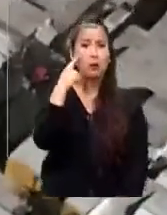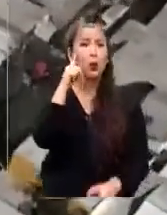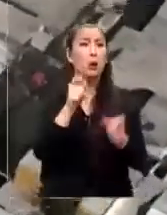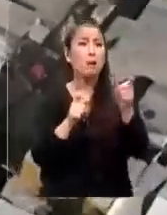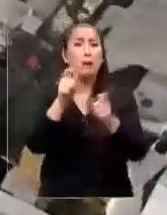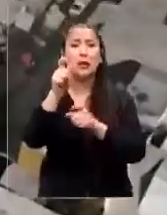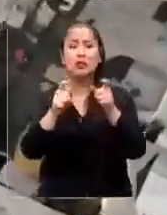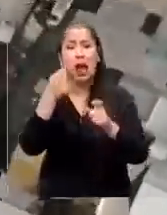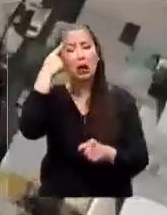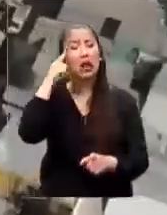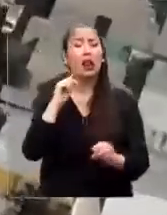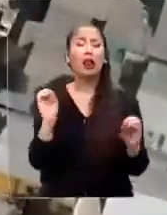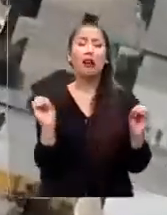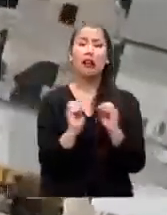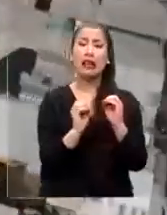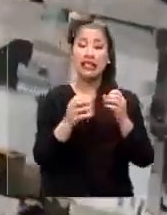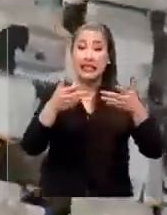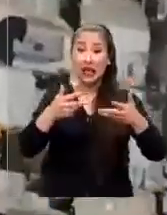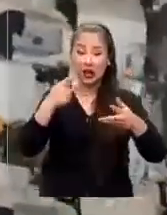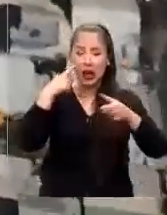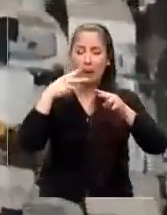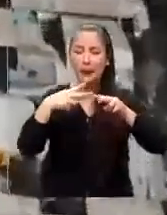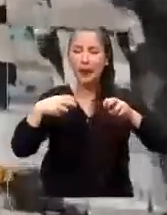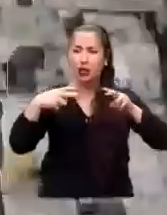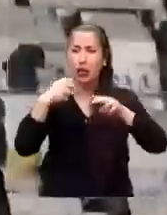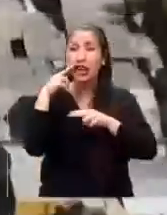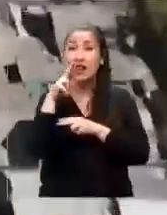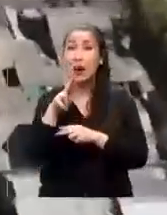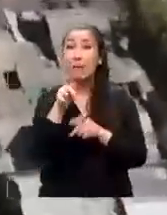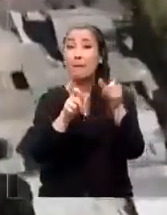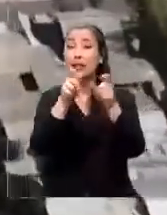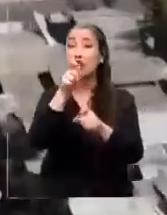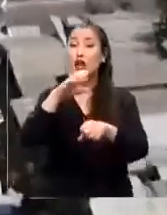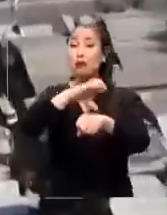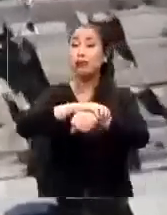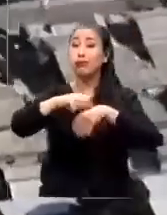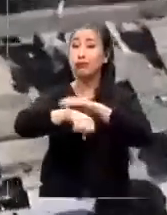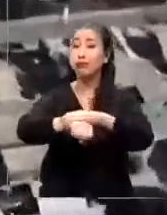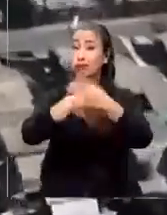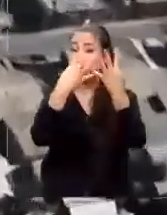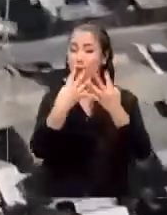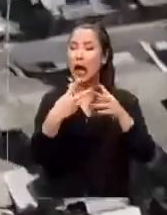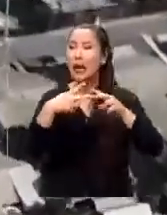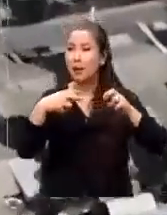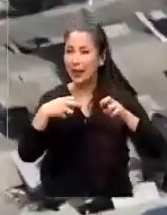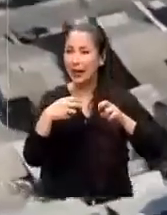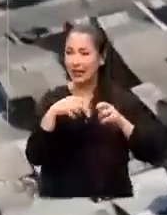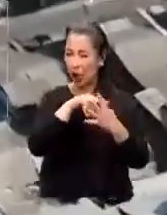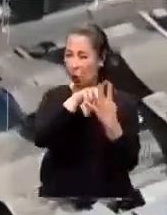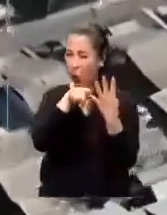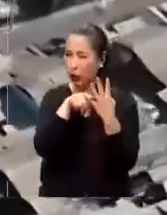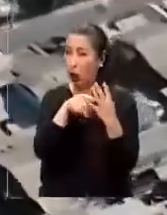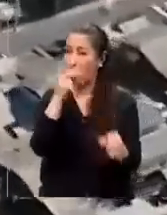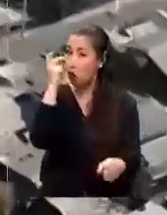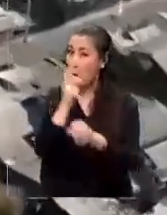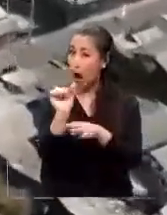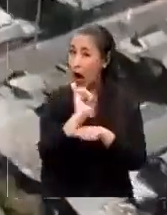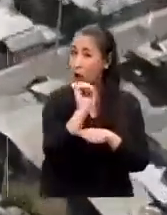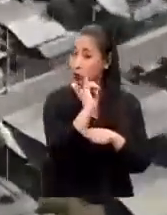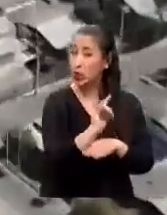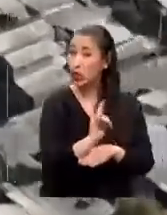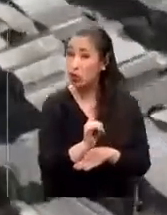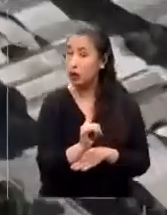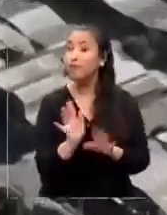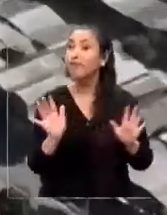heridas y ahora en medio de esta investigación se debe determinar si estos detenidos fueron o no quienes robaron este vehículo. De momento han sido detenidos por el delito